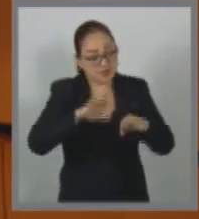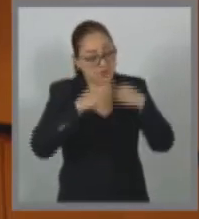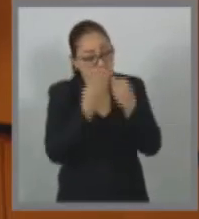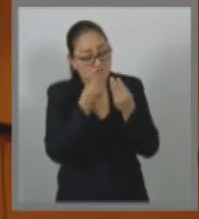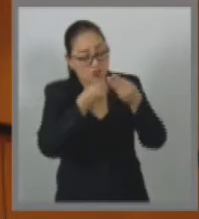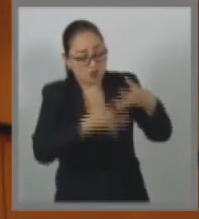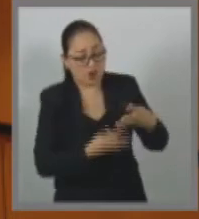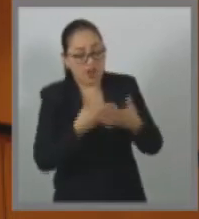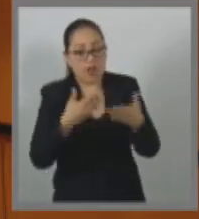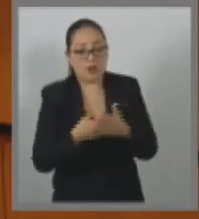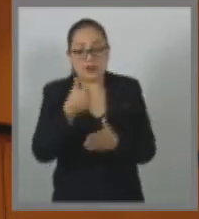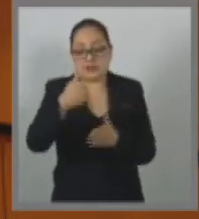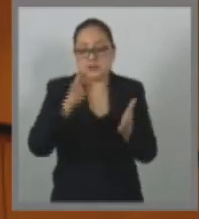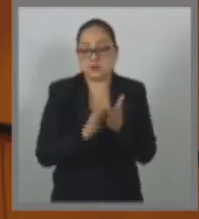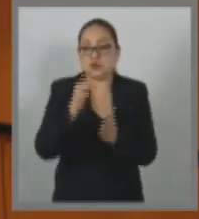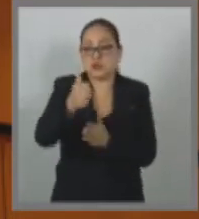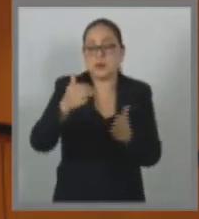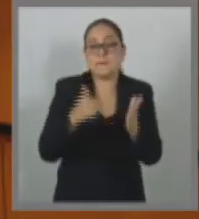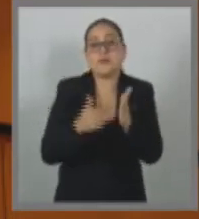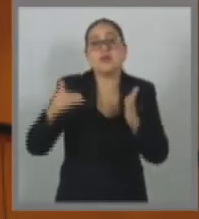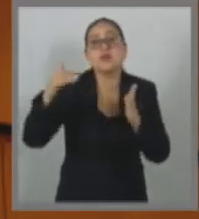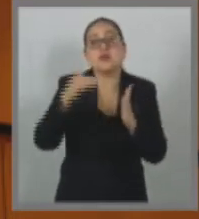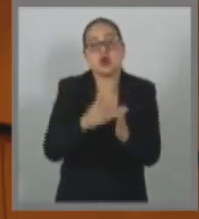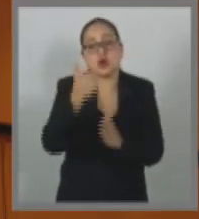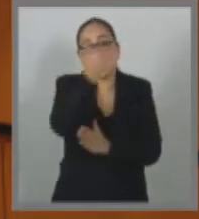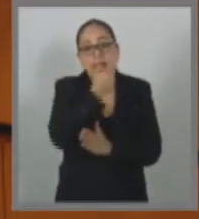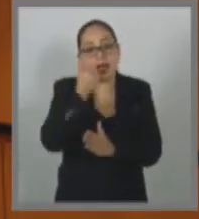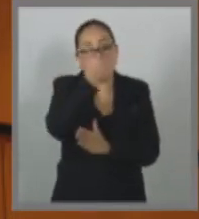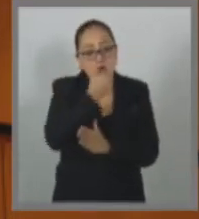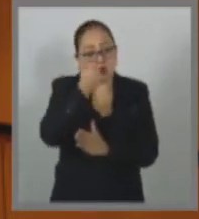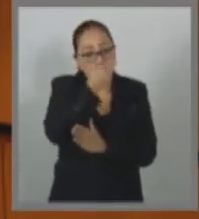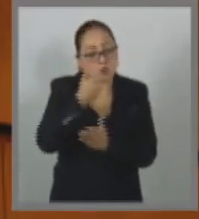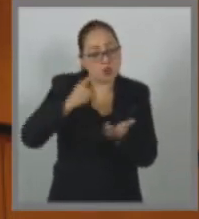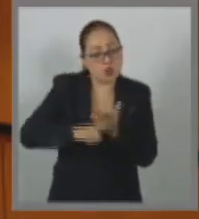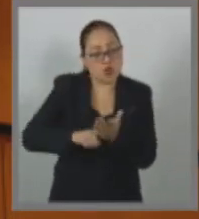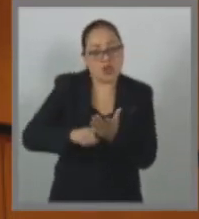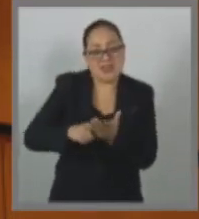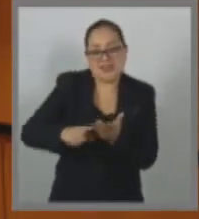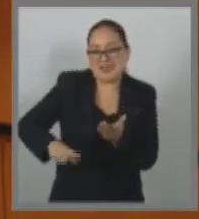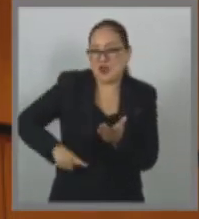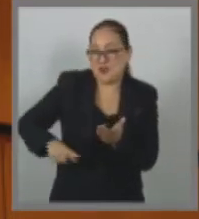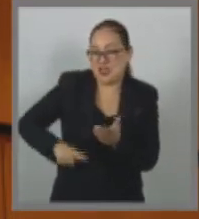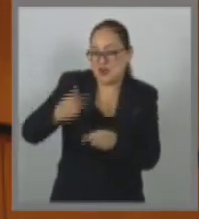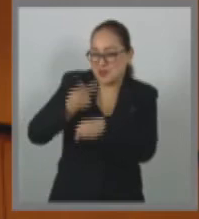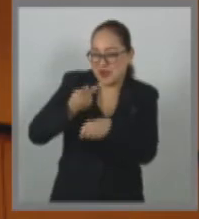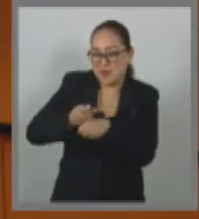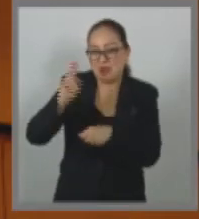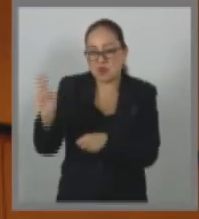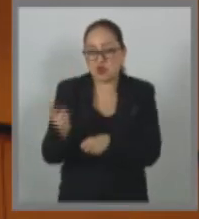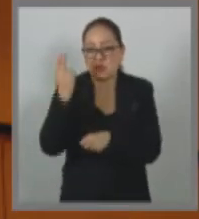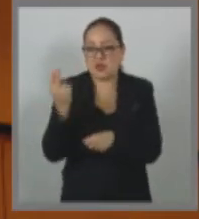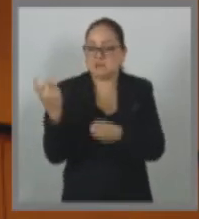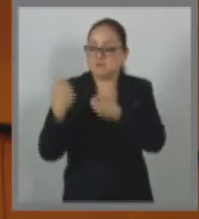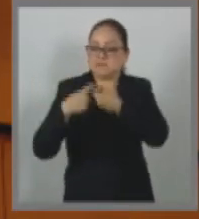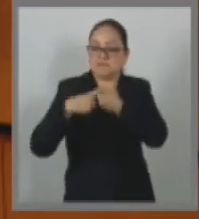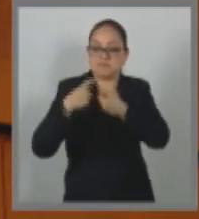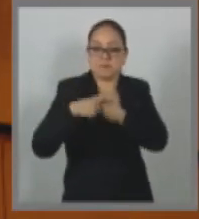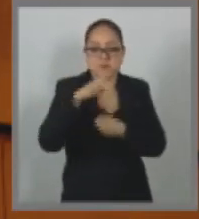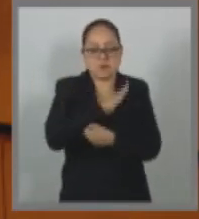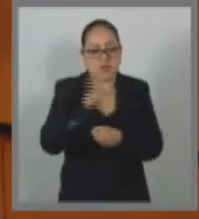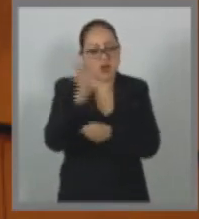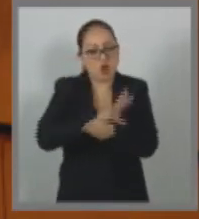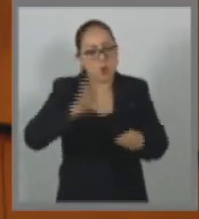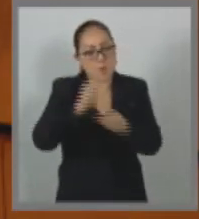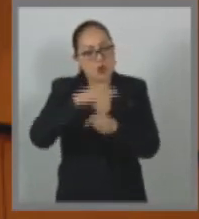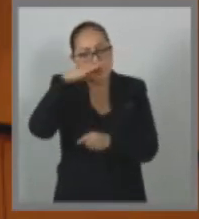hoy 6.6 millones de estudiantes de instituciones públicas del país cuentan con servicios de salud